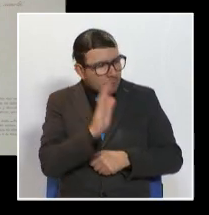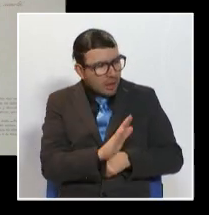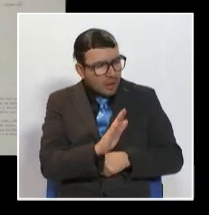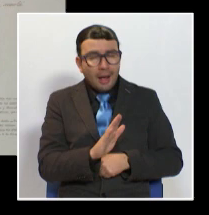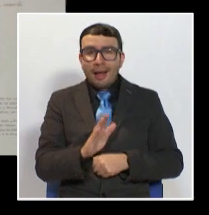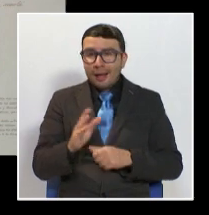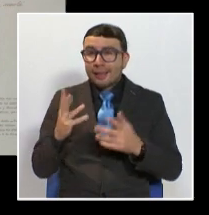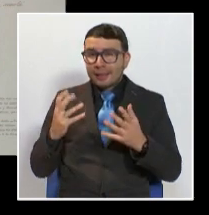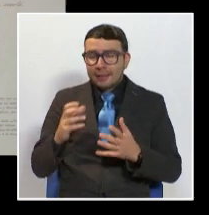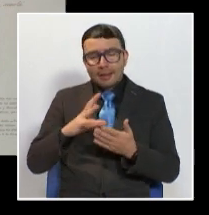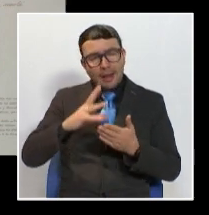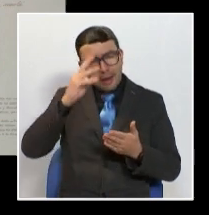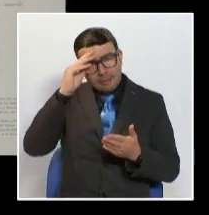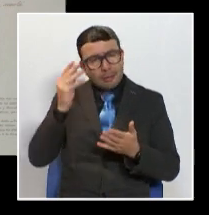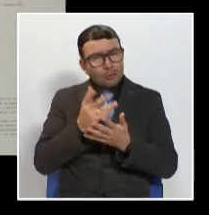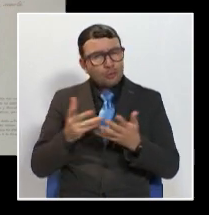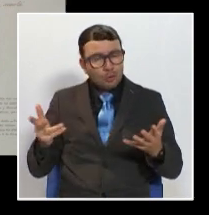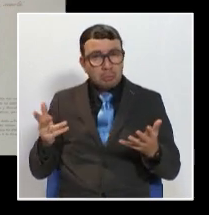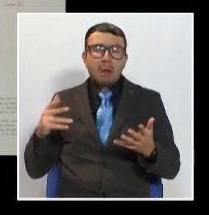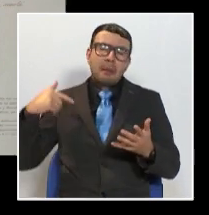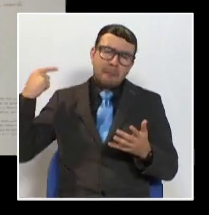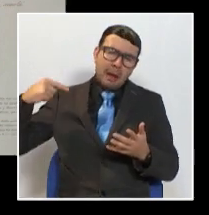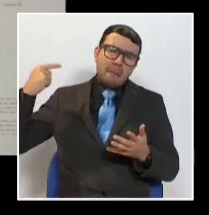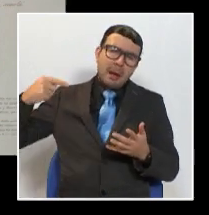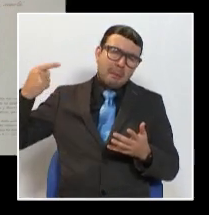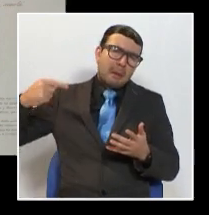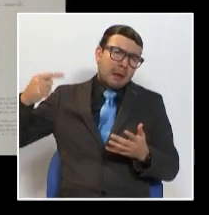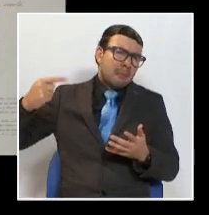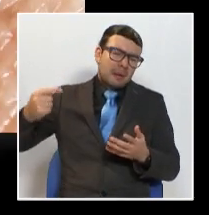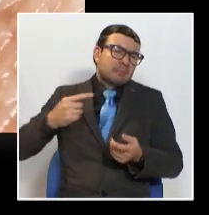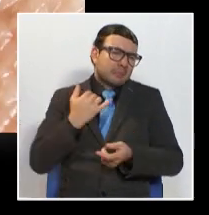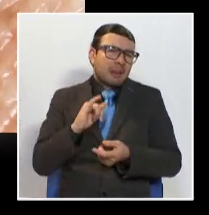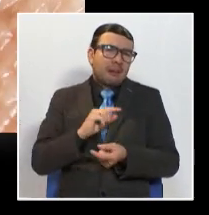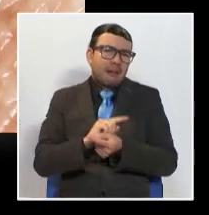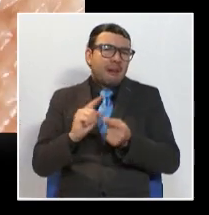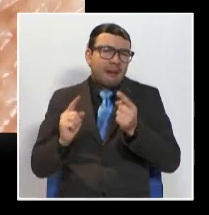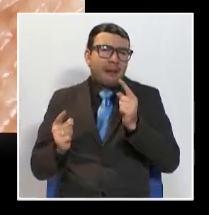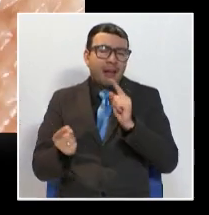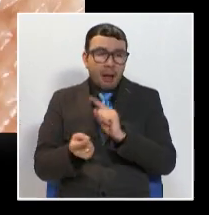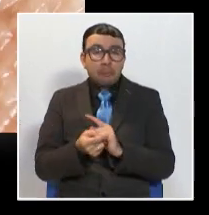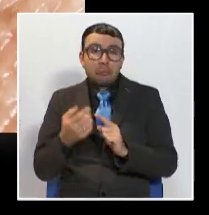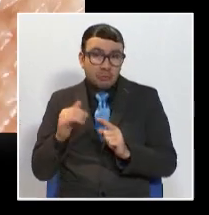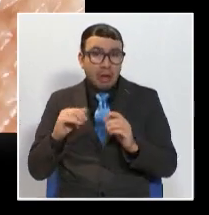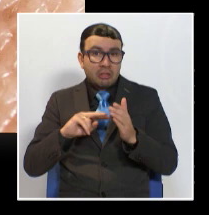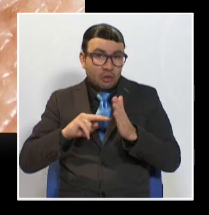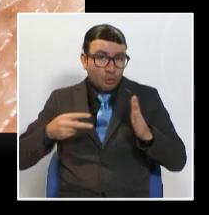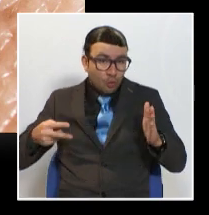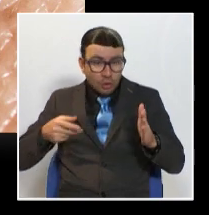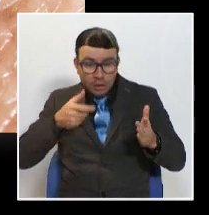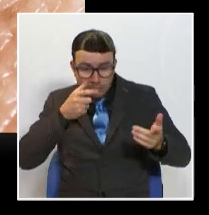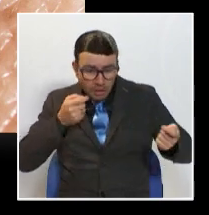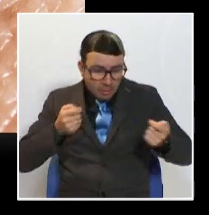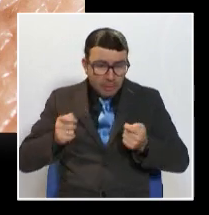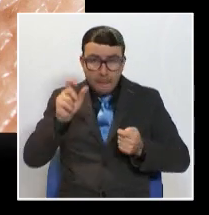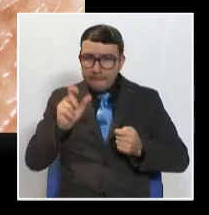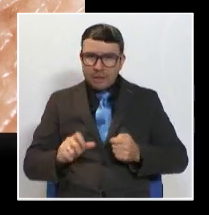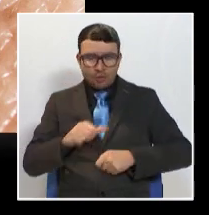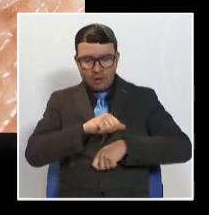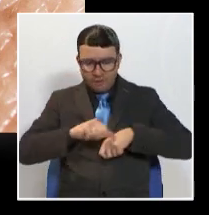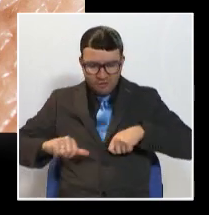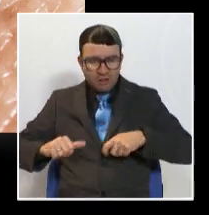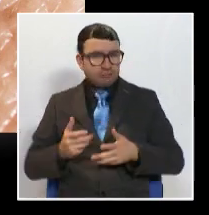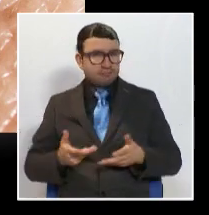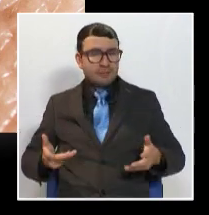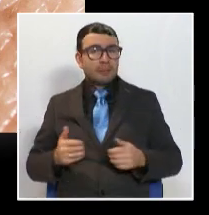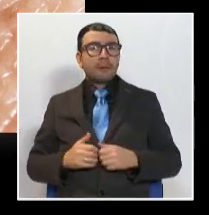de aprendizaje. Ya pues en las próximas diapositivas miraremos entonces inicialmente la piel,